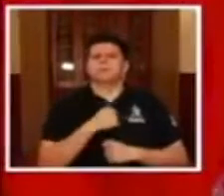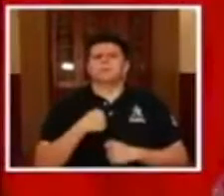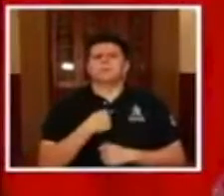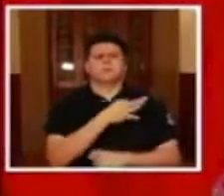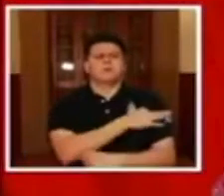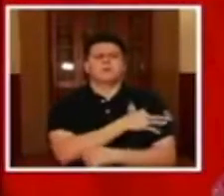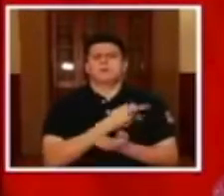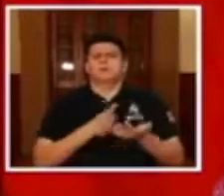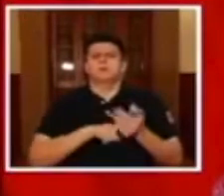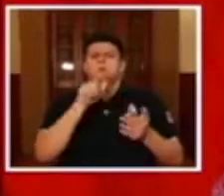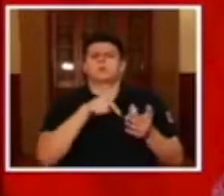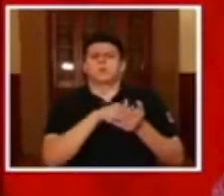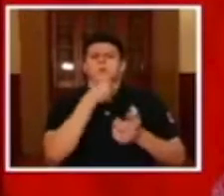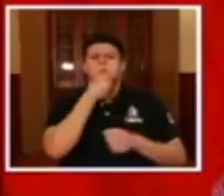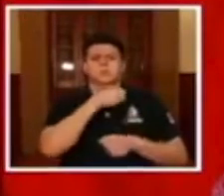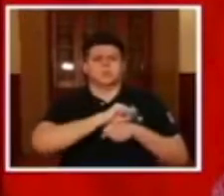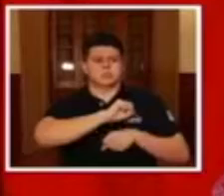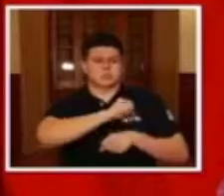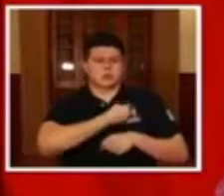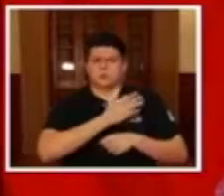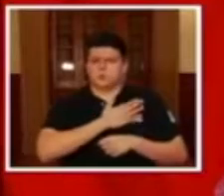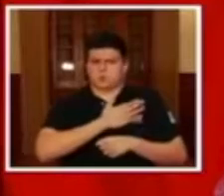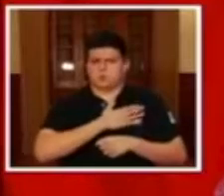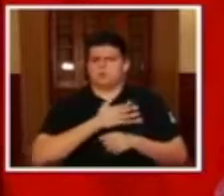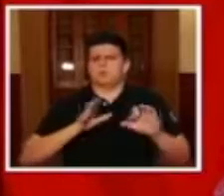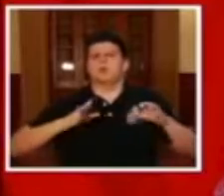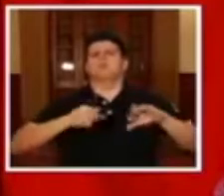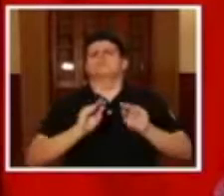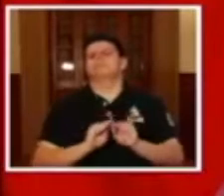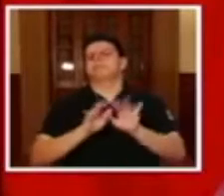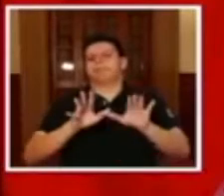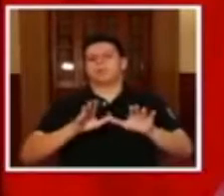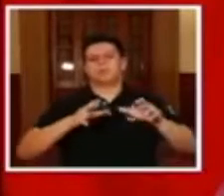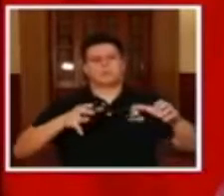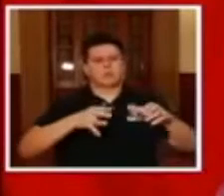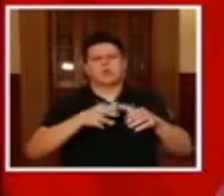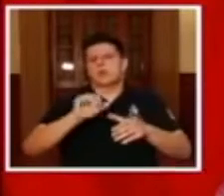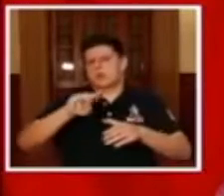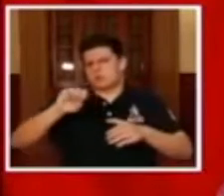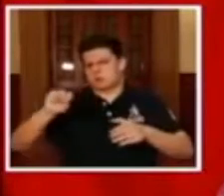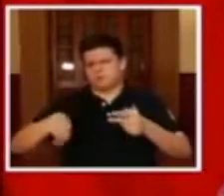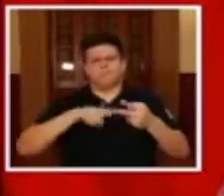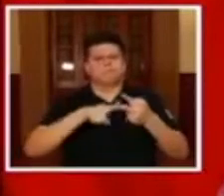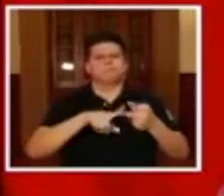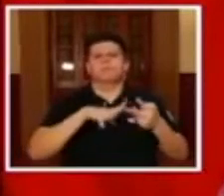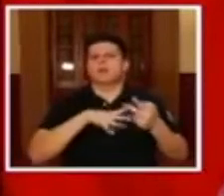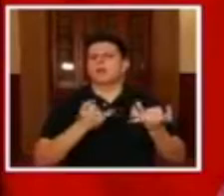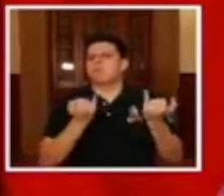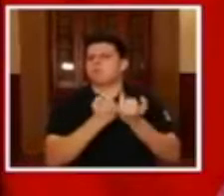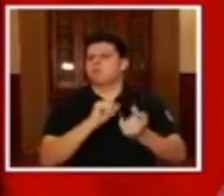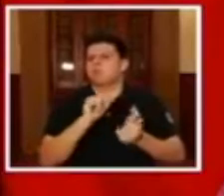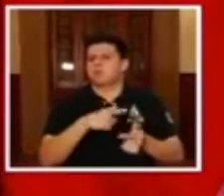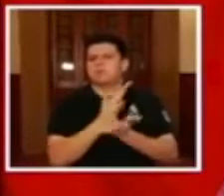en nuestros centros de salud obviamente todo el sector salud del instituto mexicano del seguro social también la